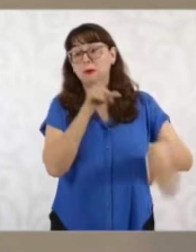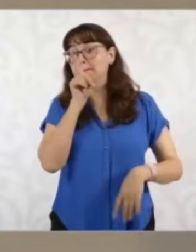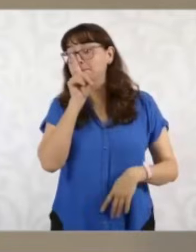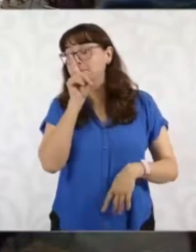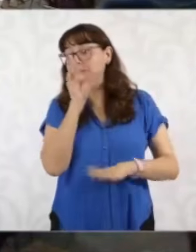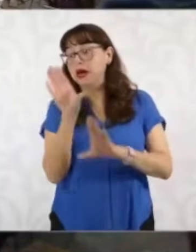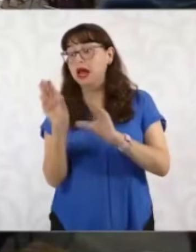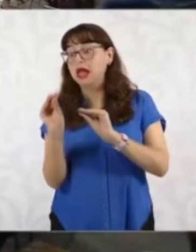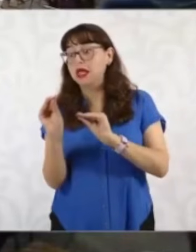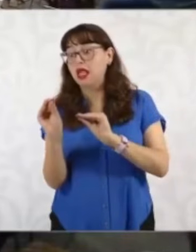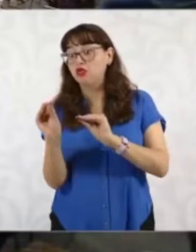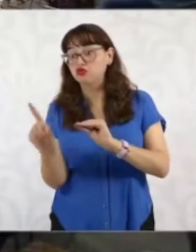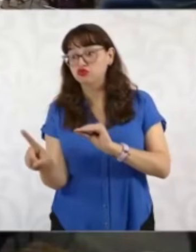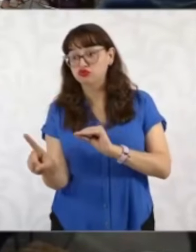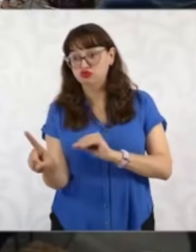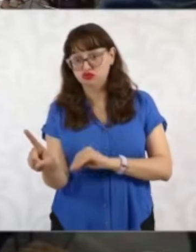cuando